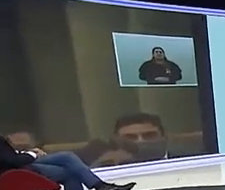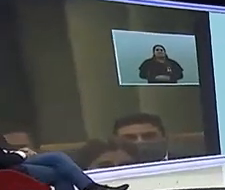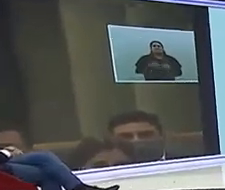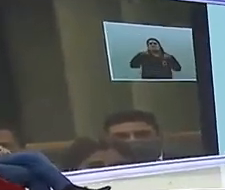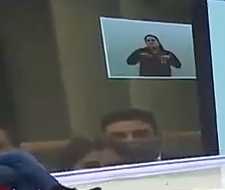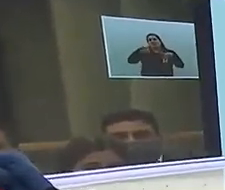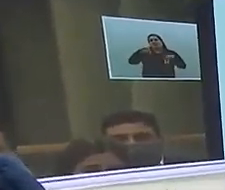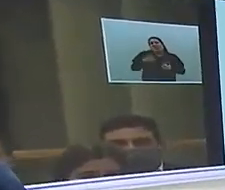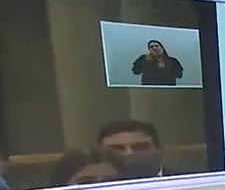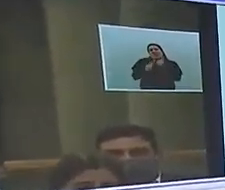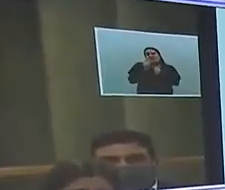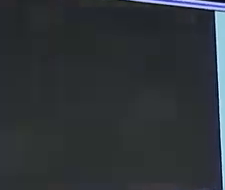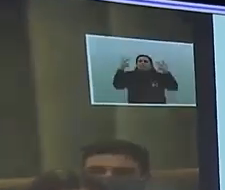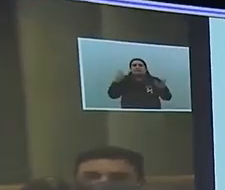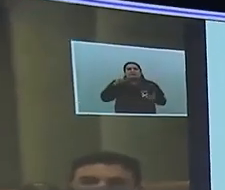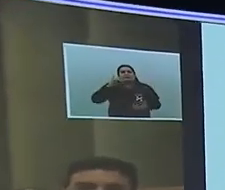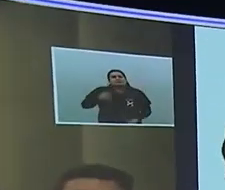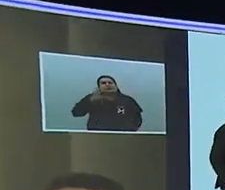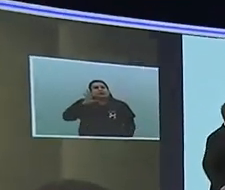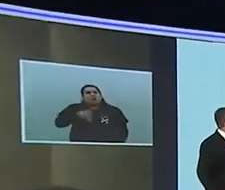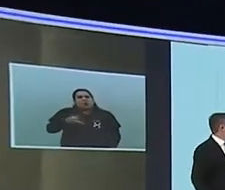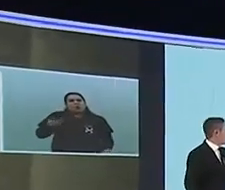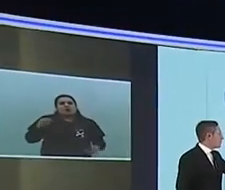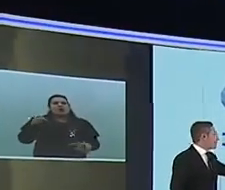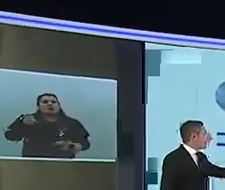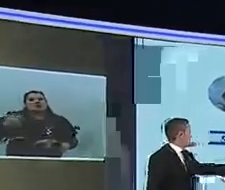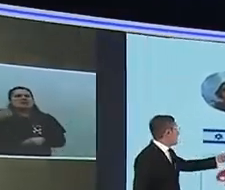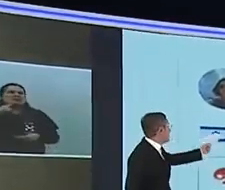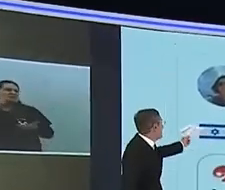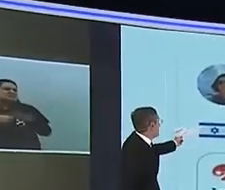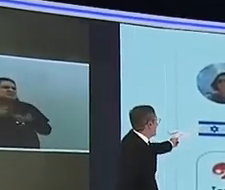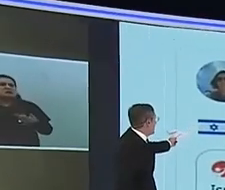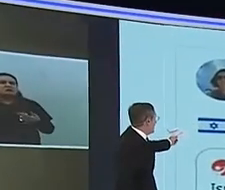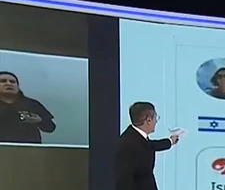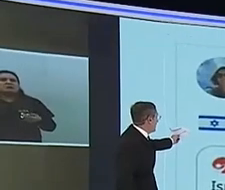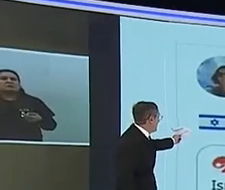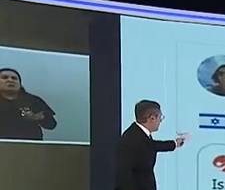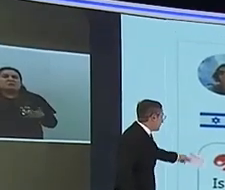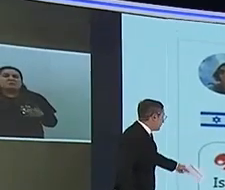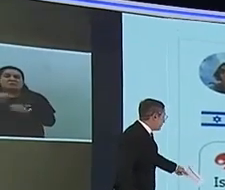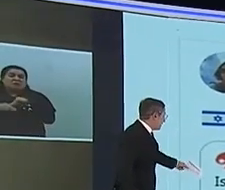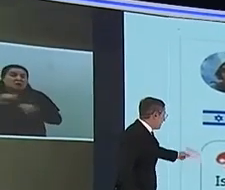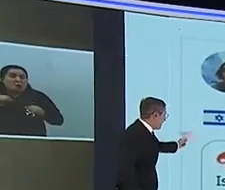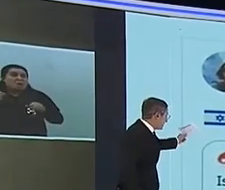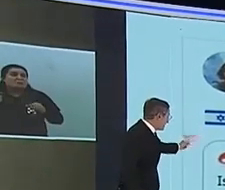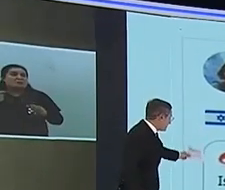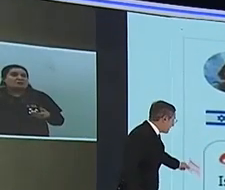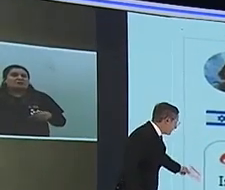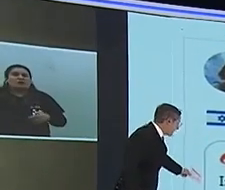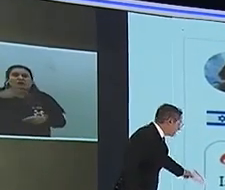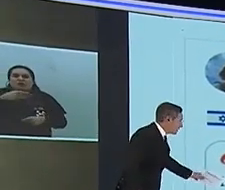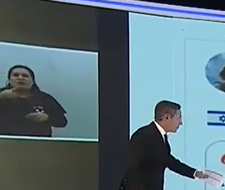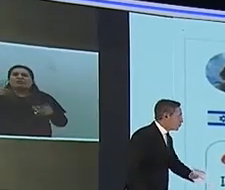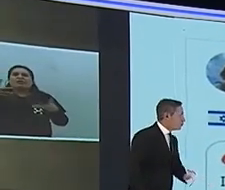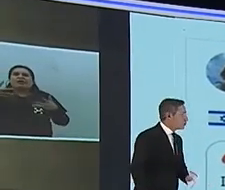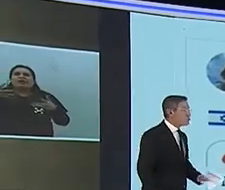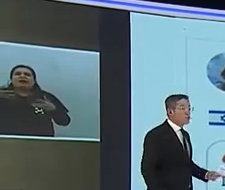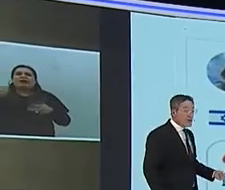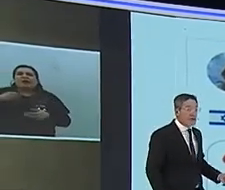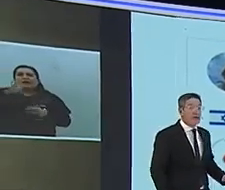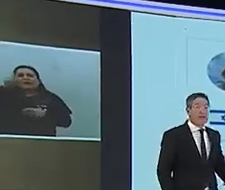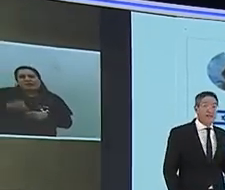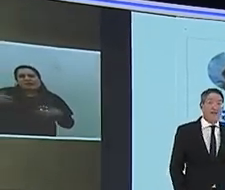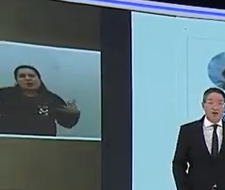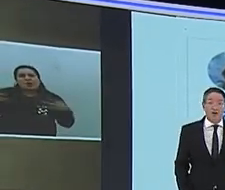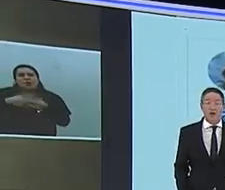Tuite Laura Alonso, Clarín, Israel elimina desde hoy el uso de barbijo al aire libre, la banderita y tres puntos.